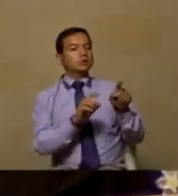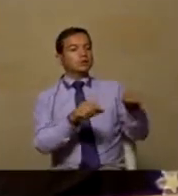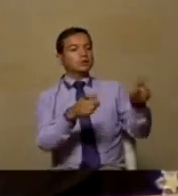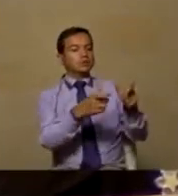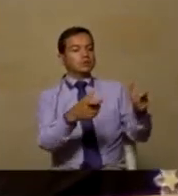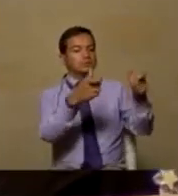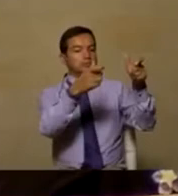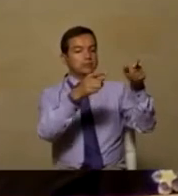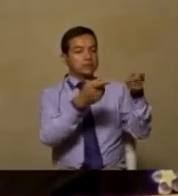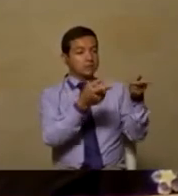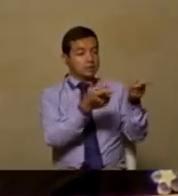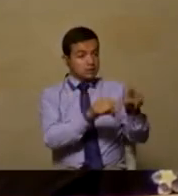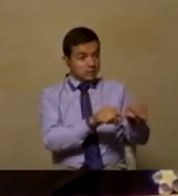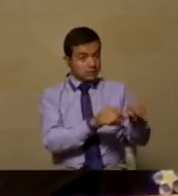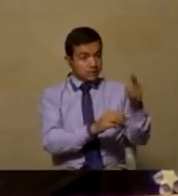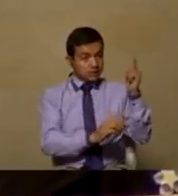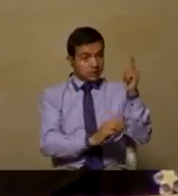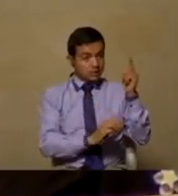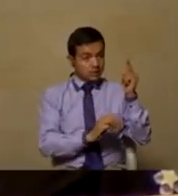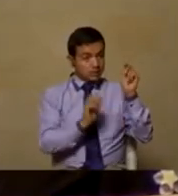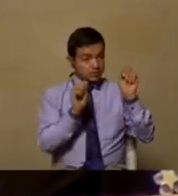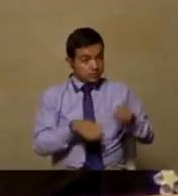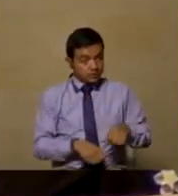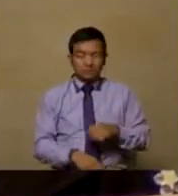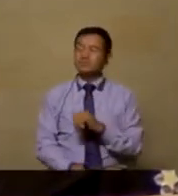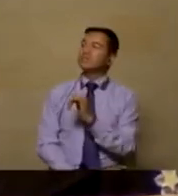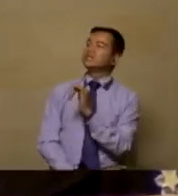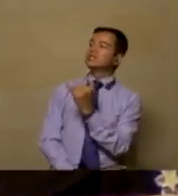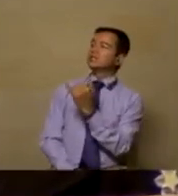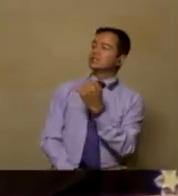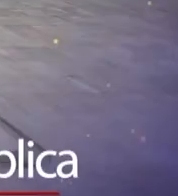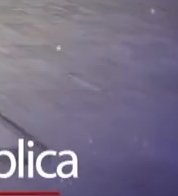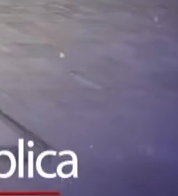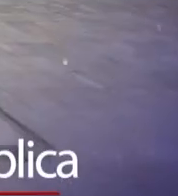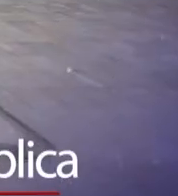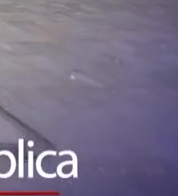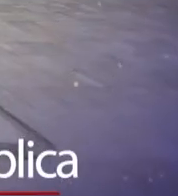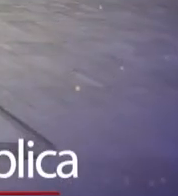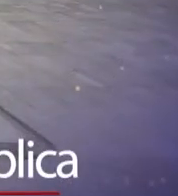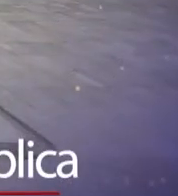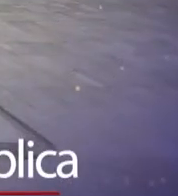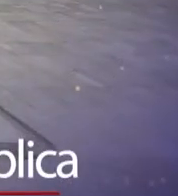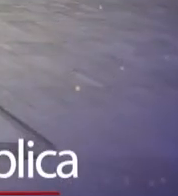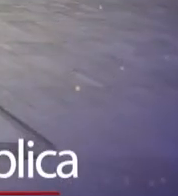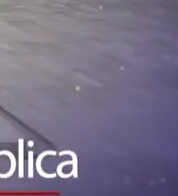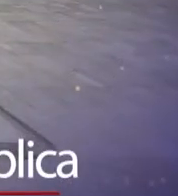Representantes. Ha sido aprobado, señor presidente, por la Cámara de Representantes.